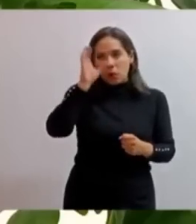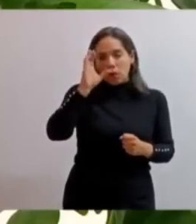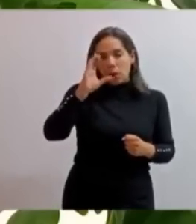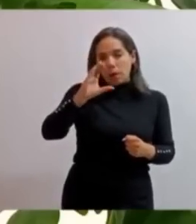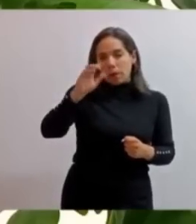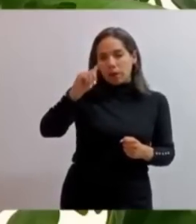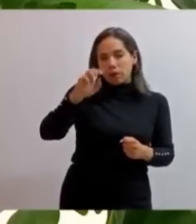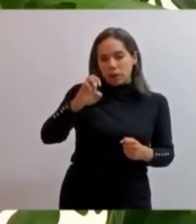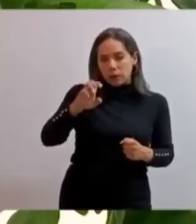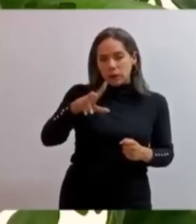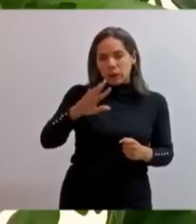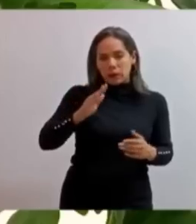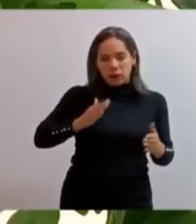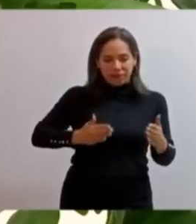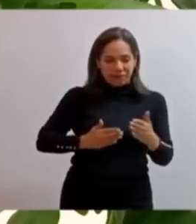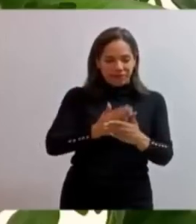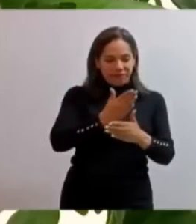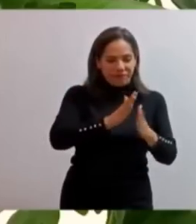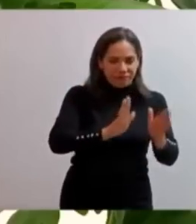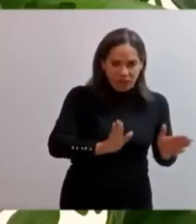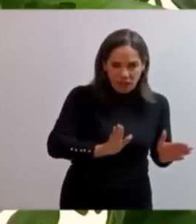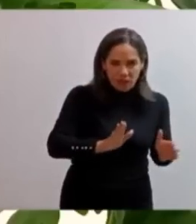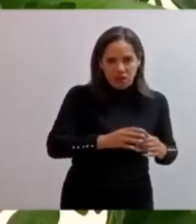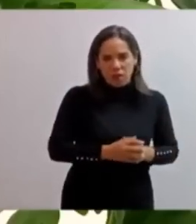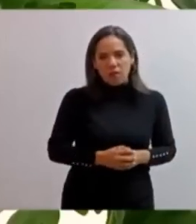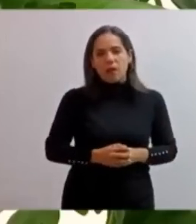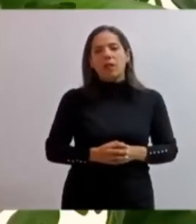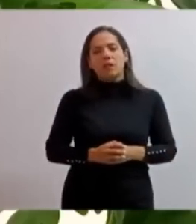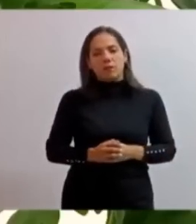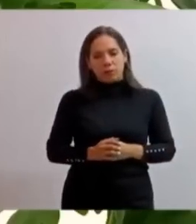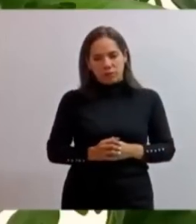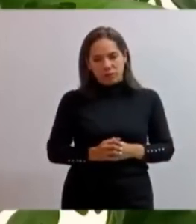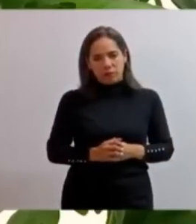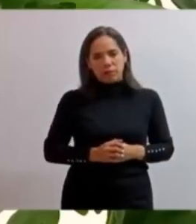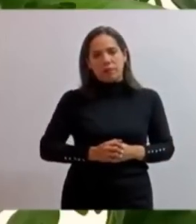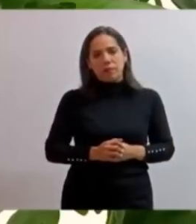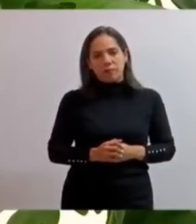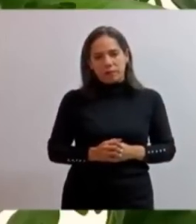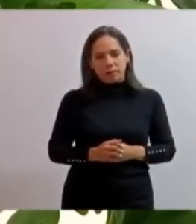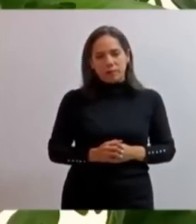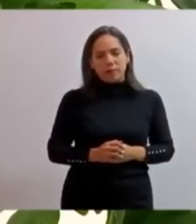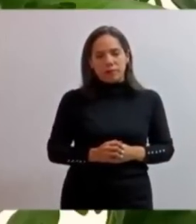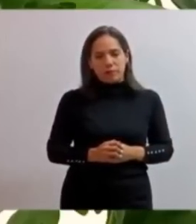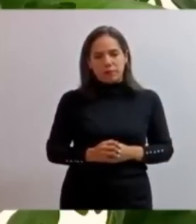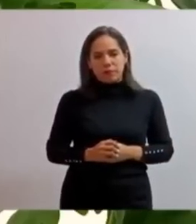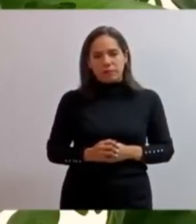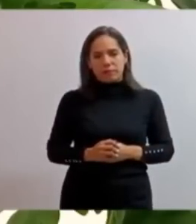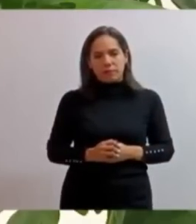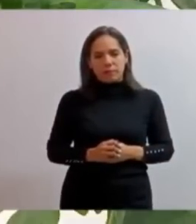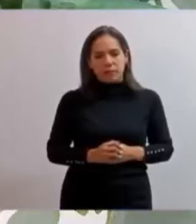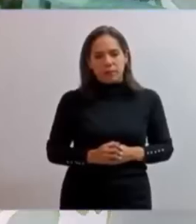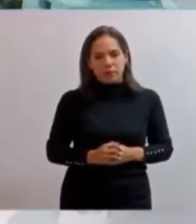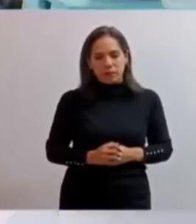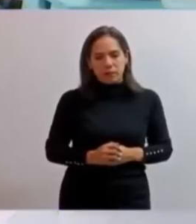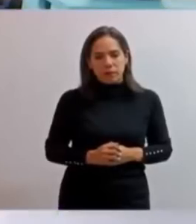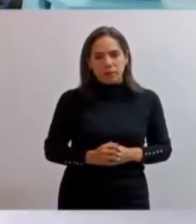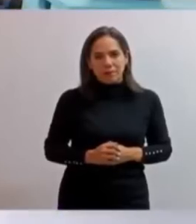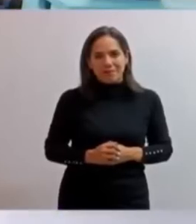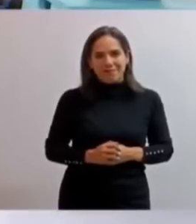Escolar rebasan el espacio que se concede para su trabajo. Una pregunta que